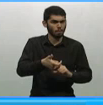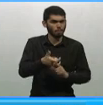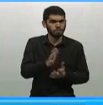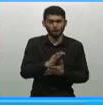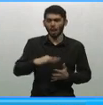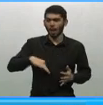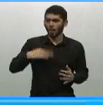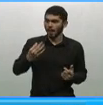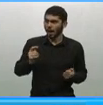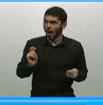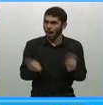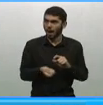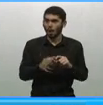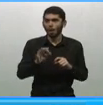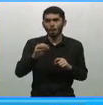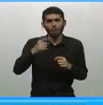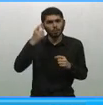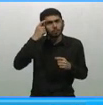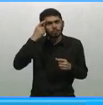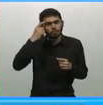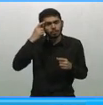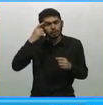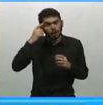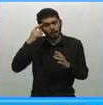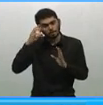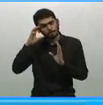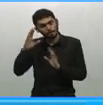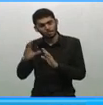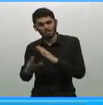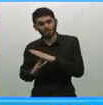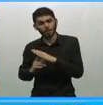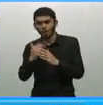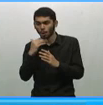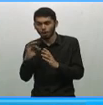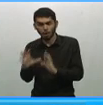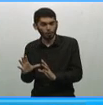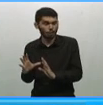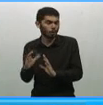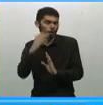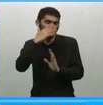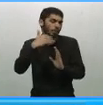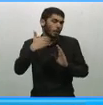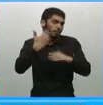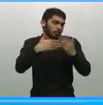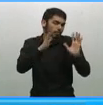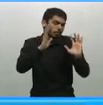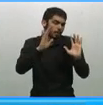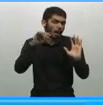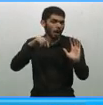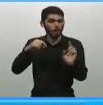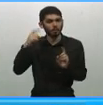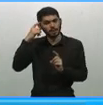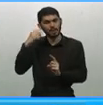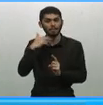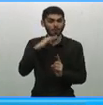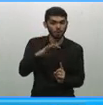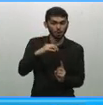vida o de de pensar más e primero en mi hijo y después en todo lo que seguí y ahora es un poquito más pensar en mi hijo